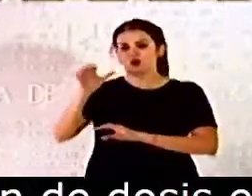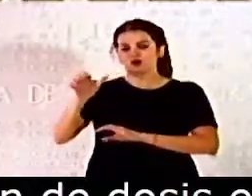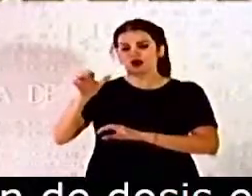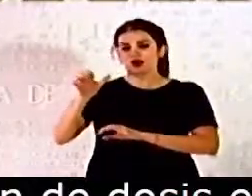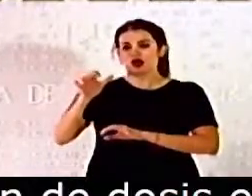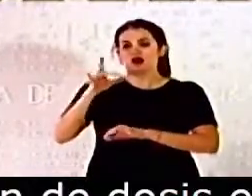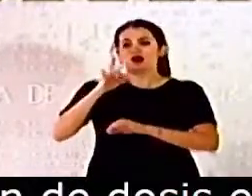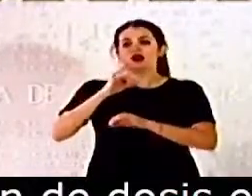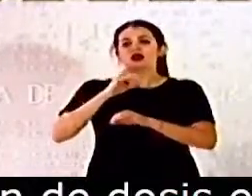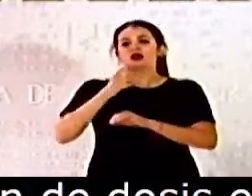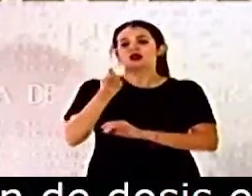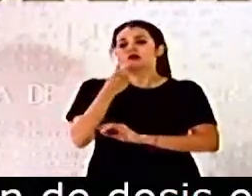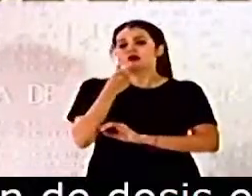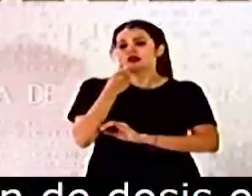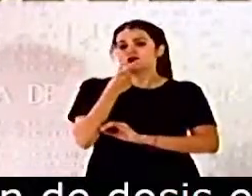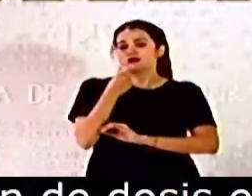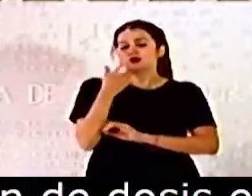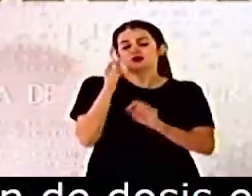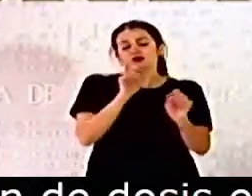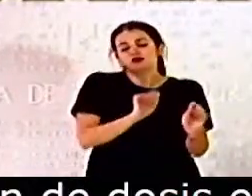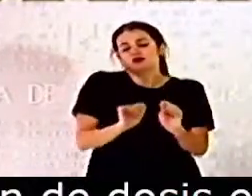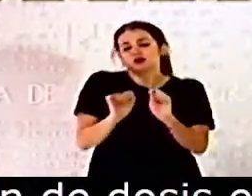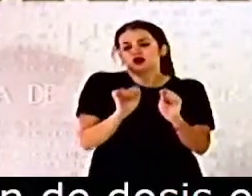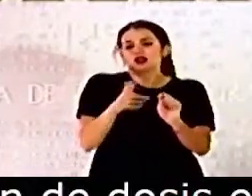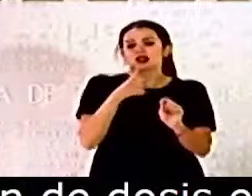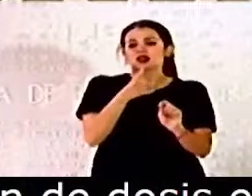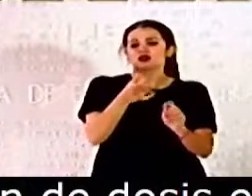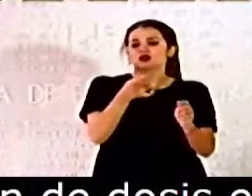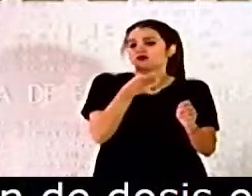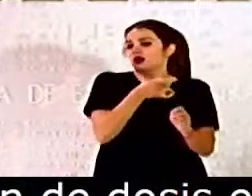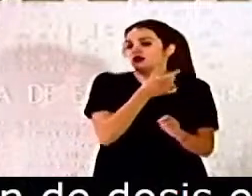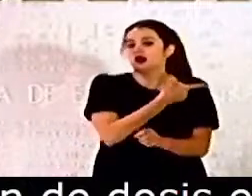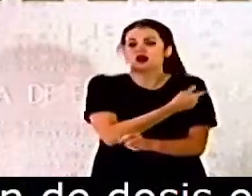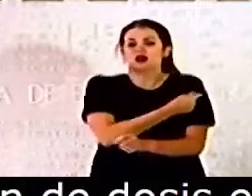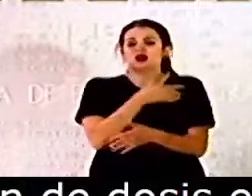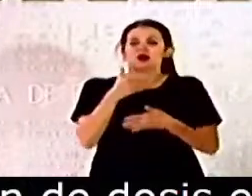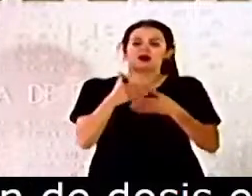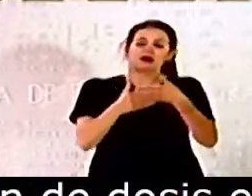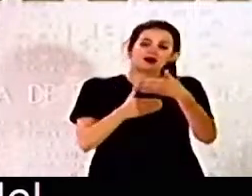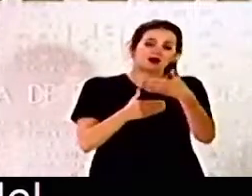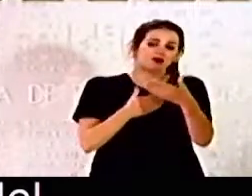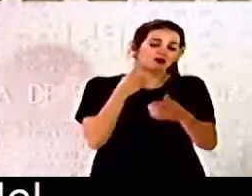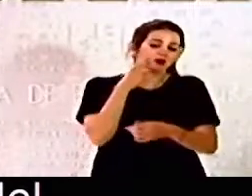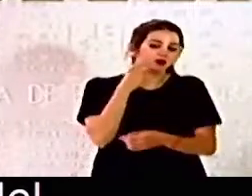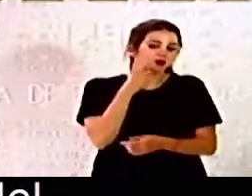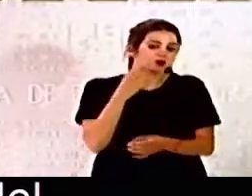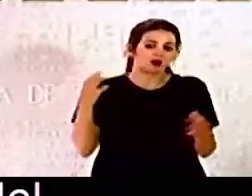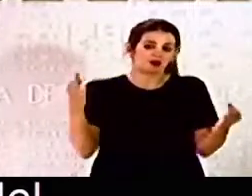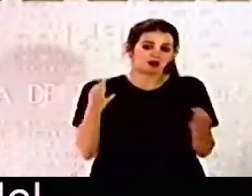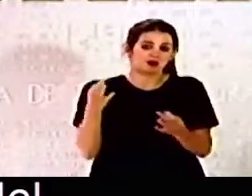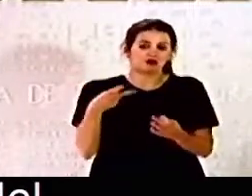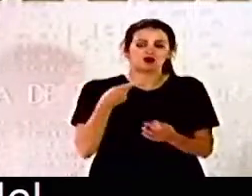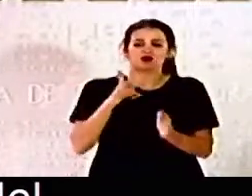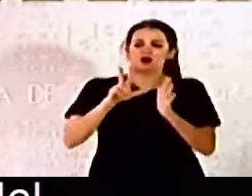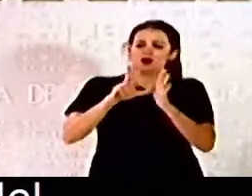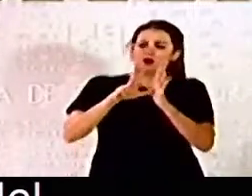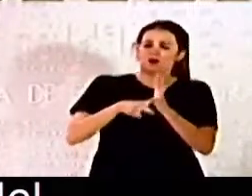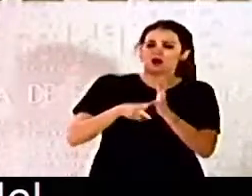tener que acostumbrar. Eso supone una ralentización, pero supone una ralentización con respecto